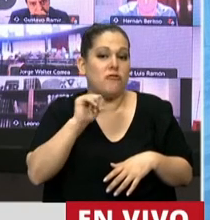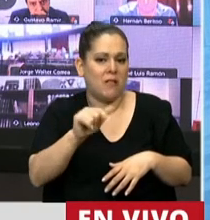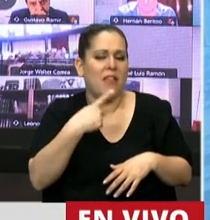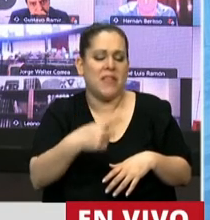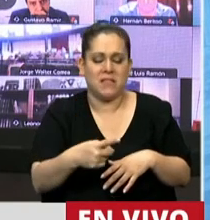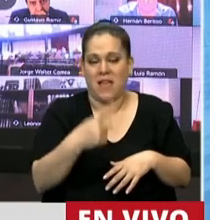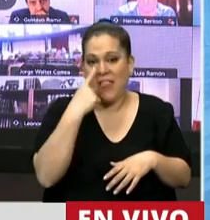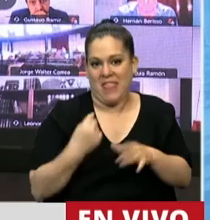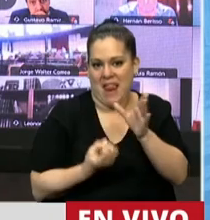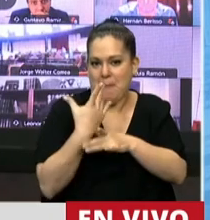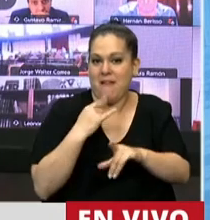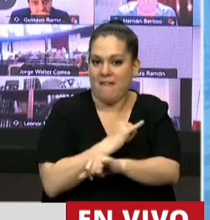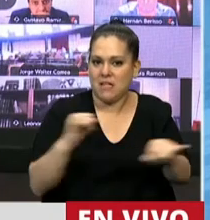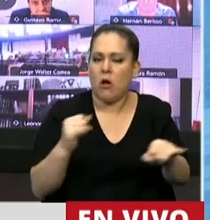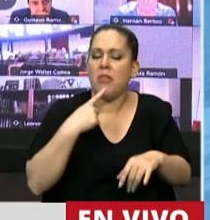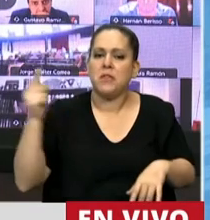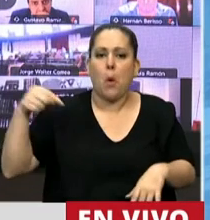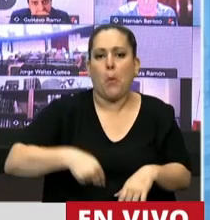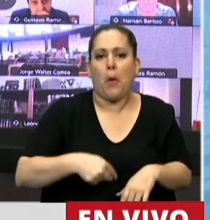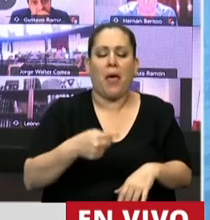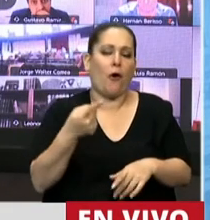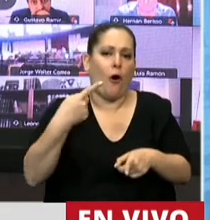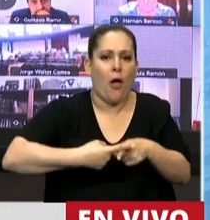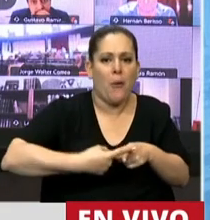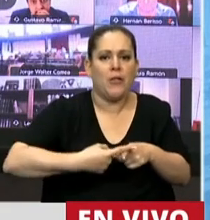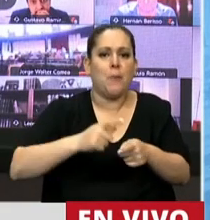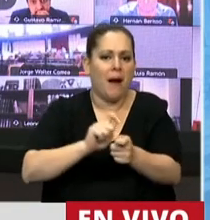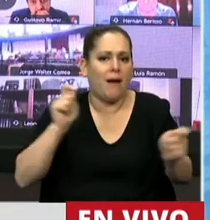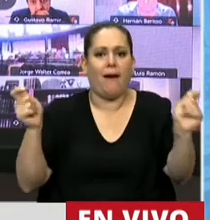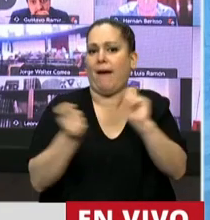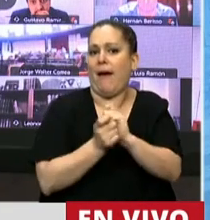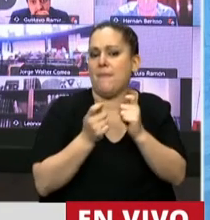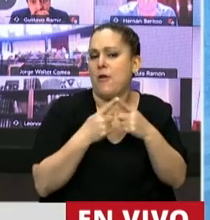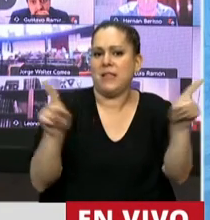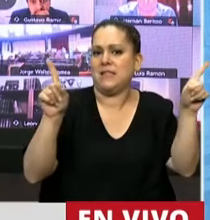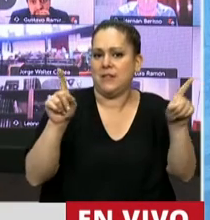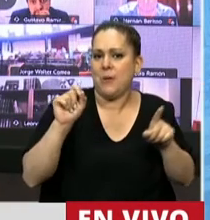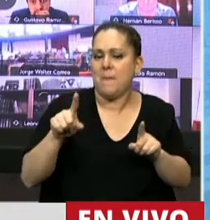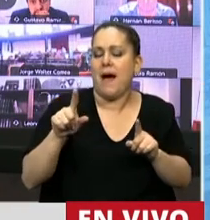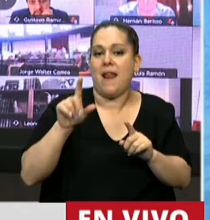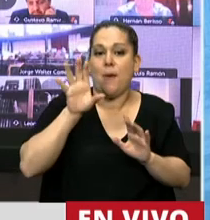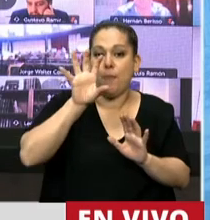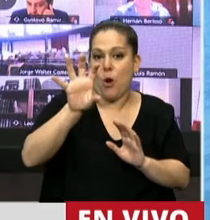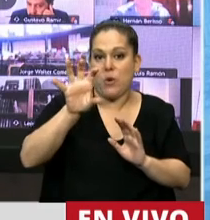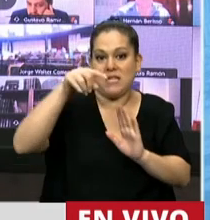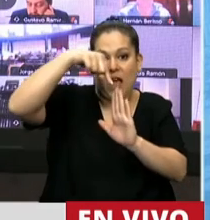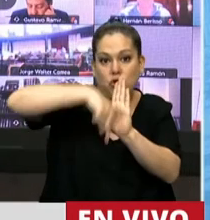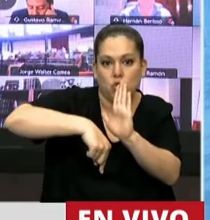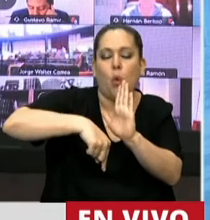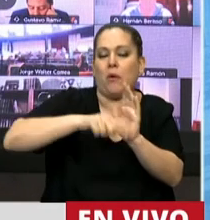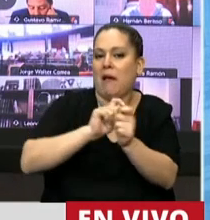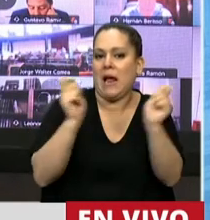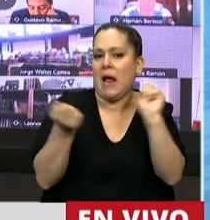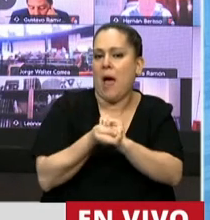que tenía hacer un acto de reparación histórica para con el sur cordobés a terminar con aquel viejo refrán